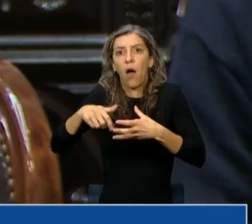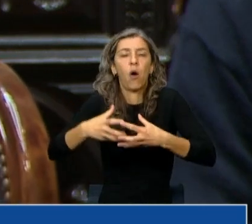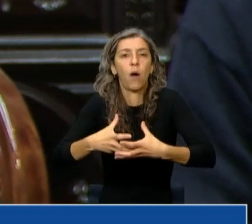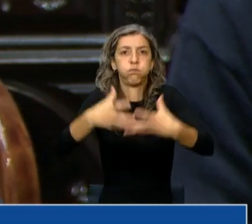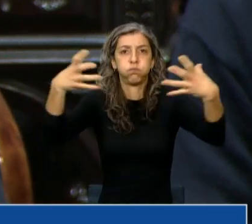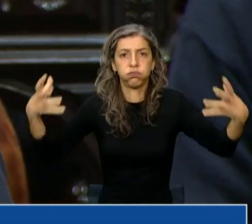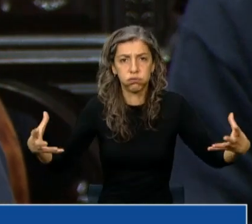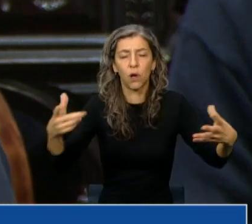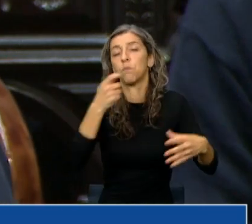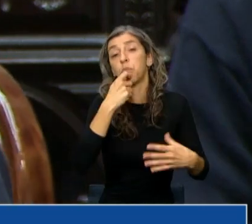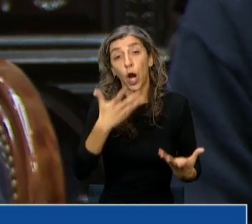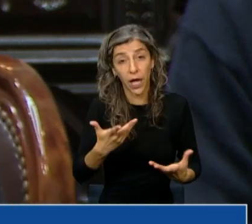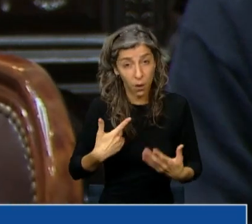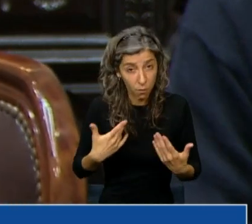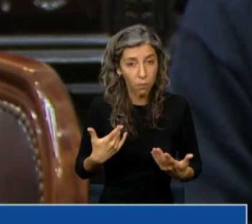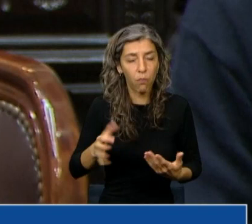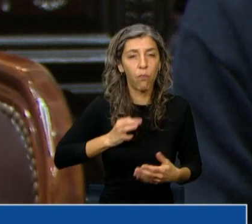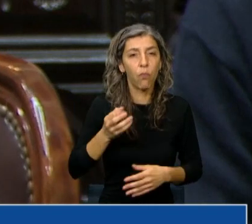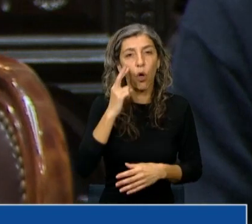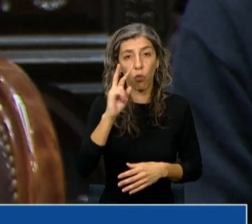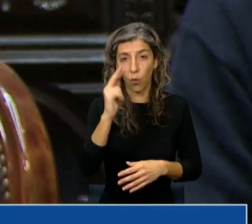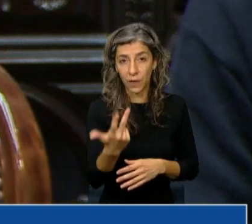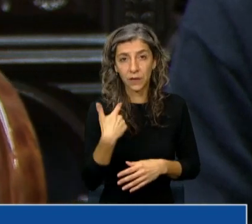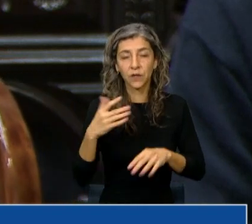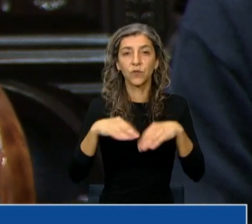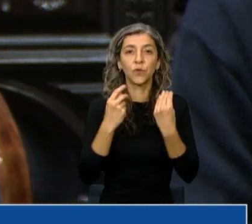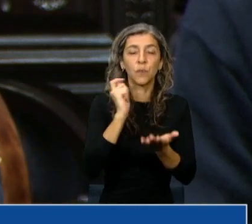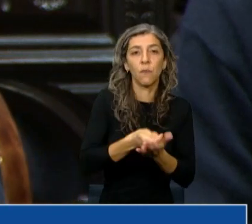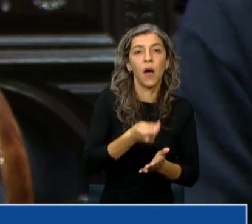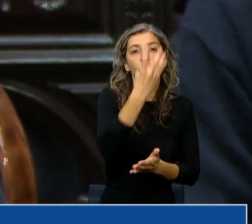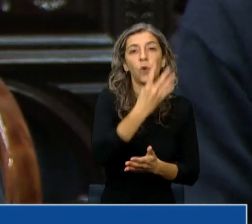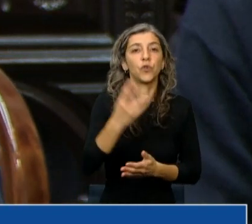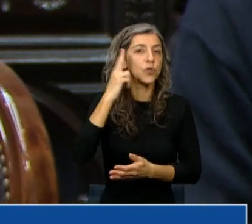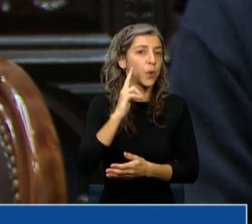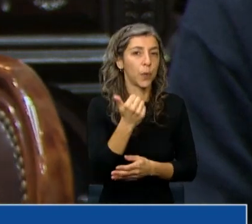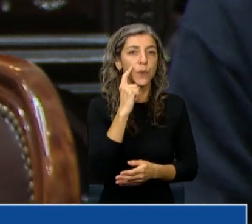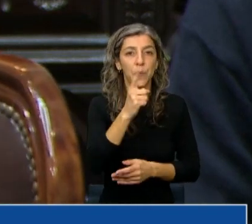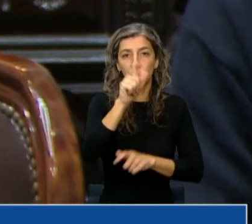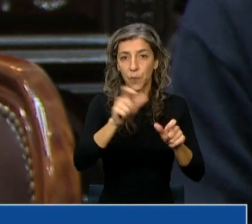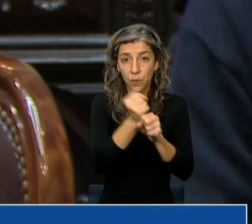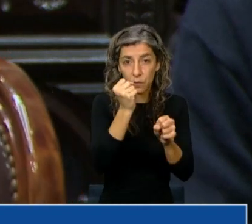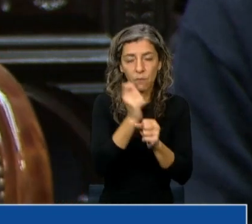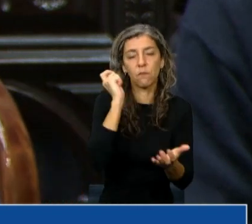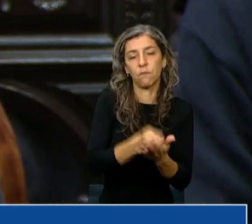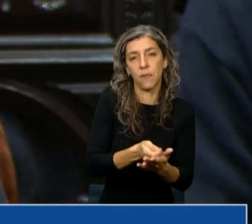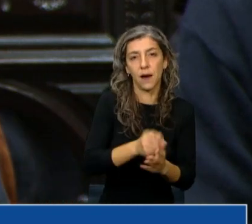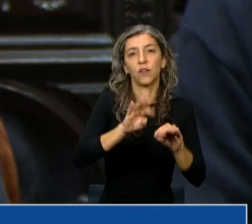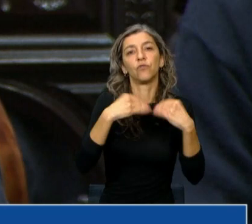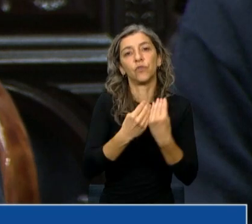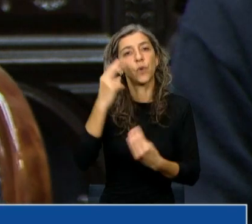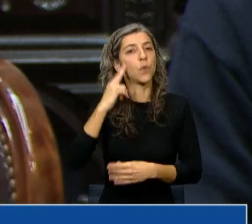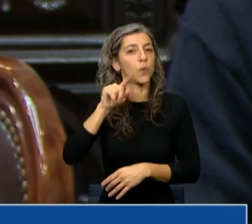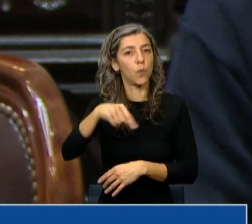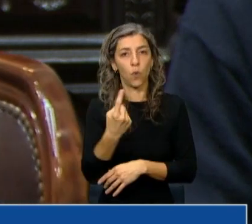En el 2003 empezaron a pagar 496.000 trabajadores con el 9,1%. Eso es lo